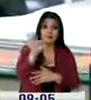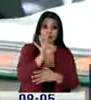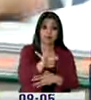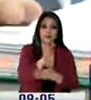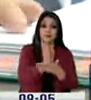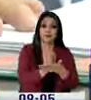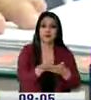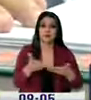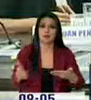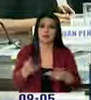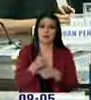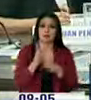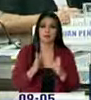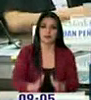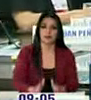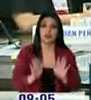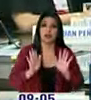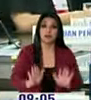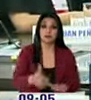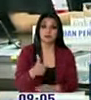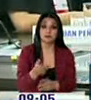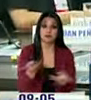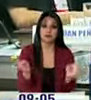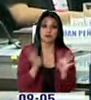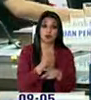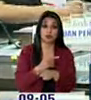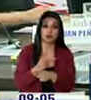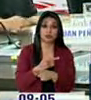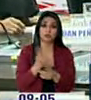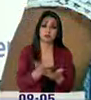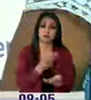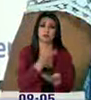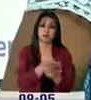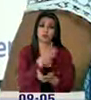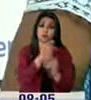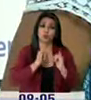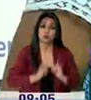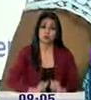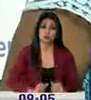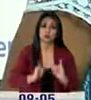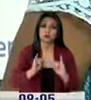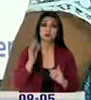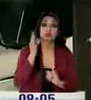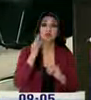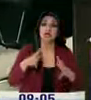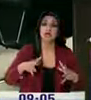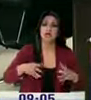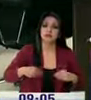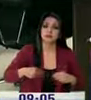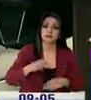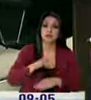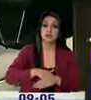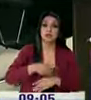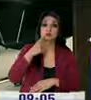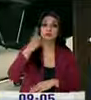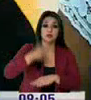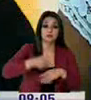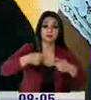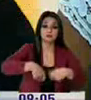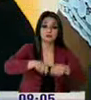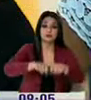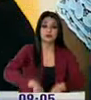fueron elegidos los consejeros. Fue el Pleno quien propuso a González que siga en el cargo. Ella lo aceptó amparada en el decreto